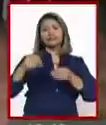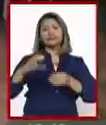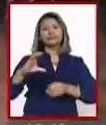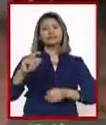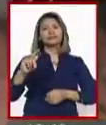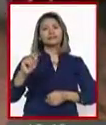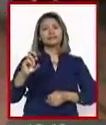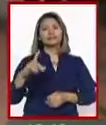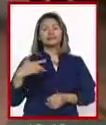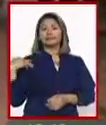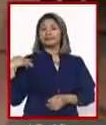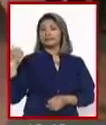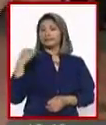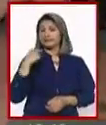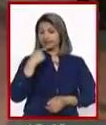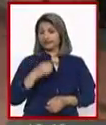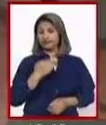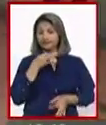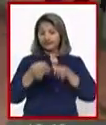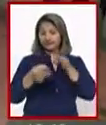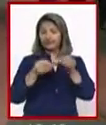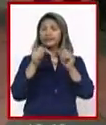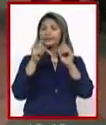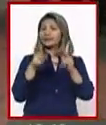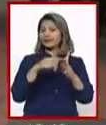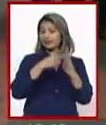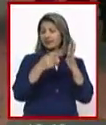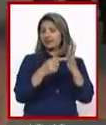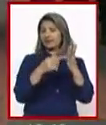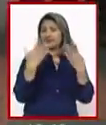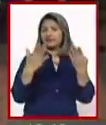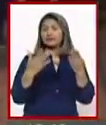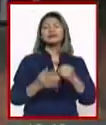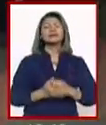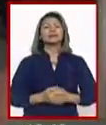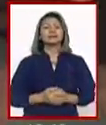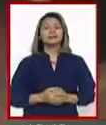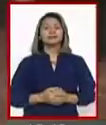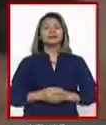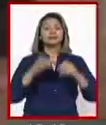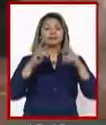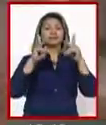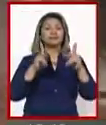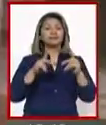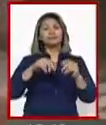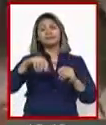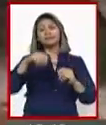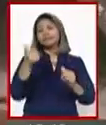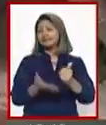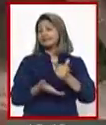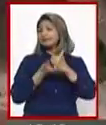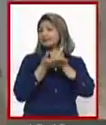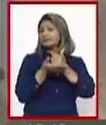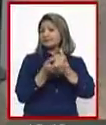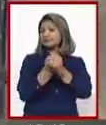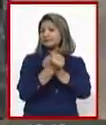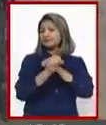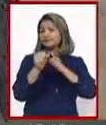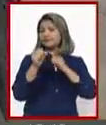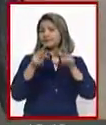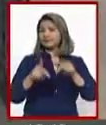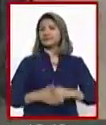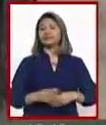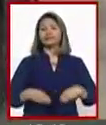cautelar. El coronel Adolfo Cárdenas señaló que las personas detenidas fueron reducidas por los transeúntes del lugar, quienes posteriormente